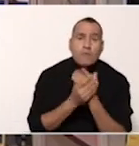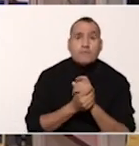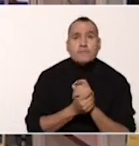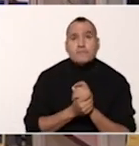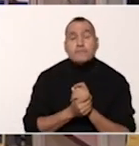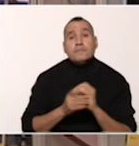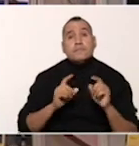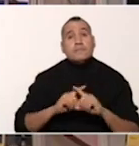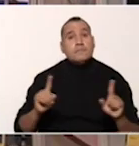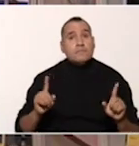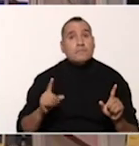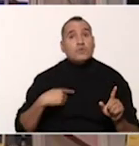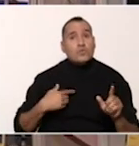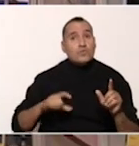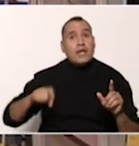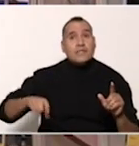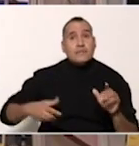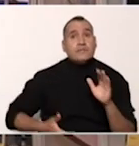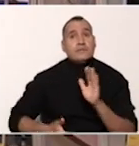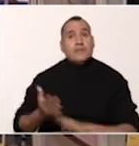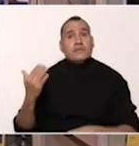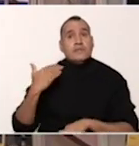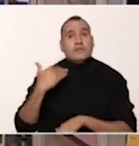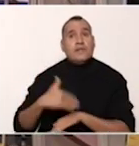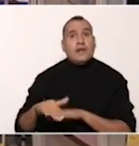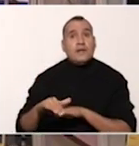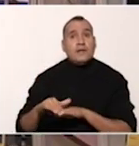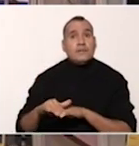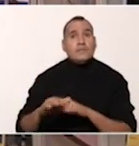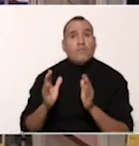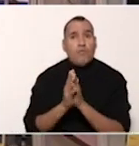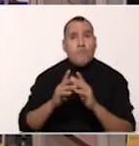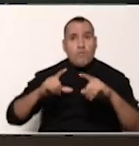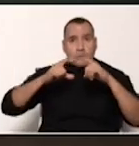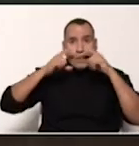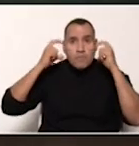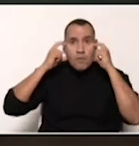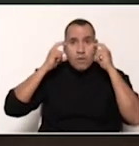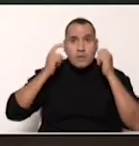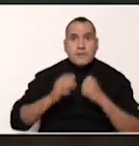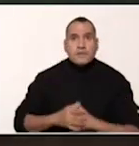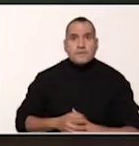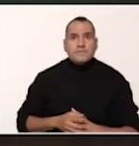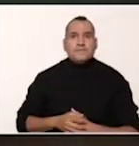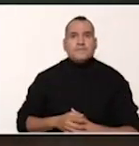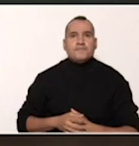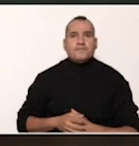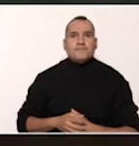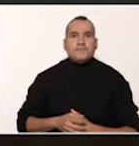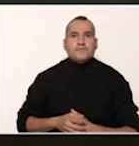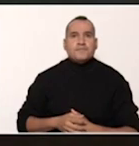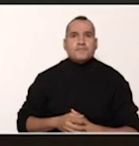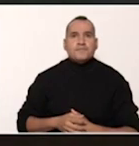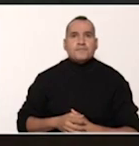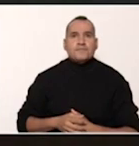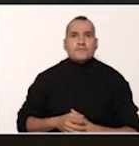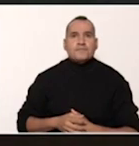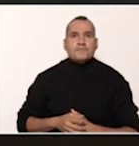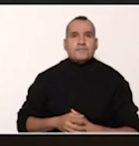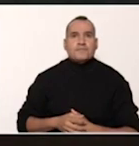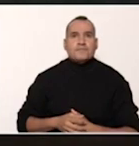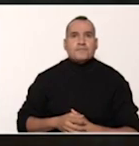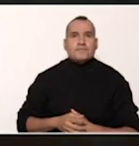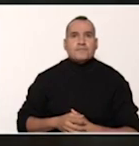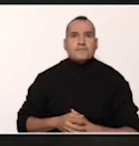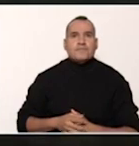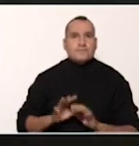si requieres salir de casa, no olvides usar tu tapaboca. Buenos días, para que me escuchen un poquito mejor